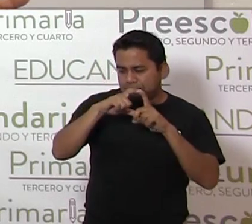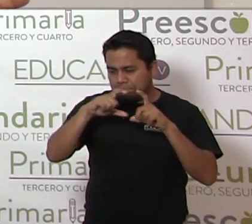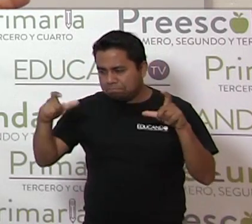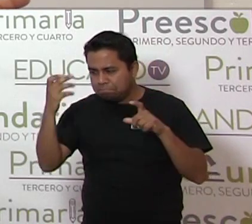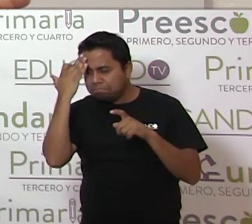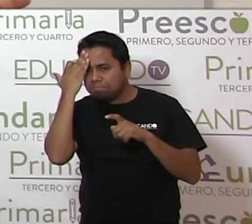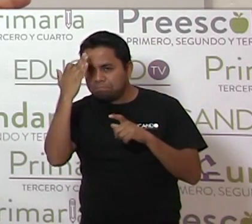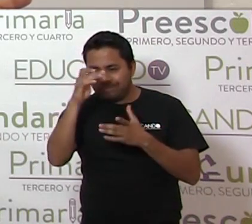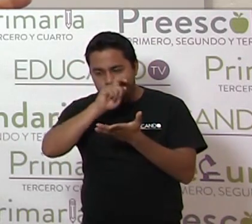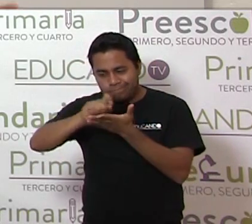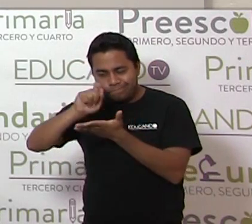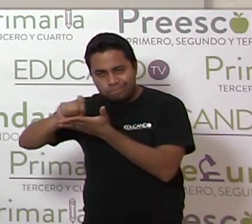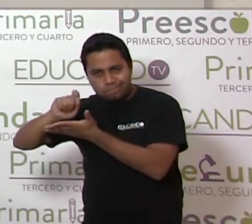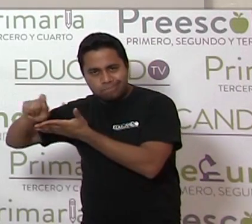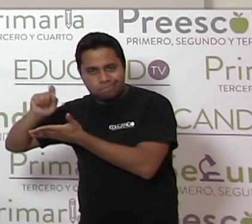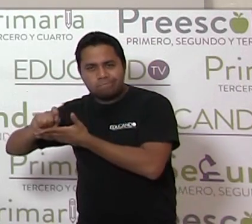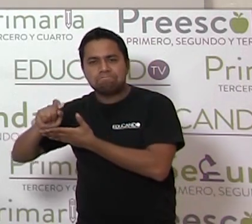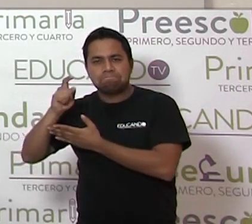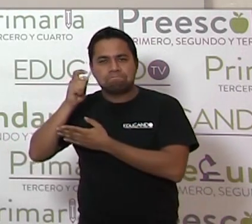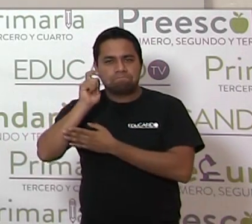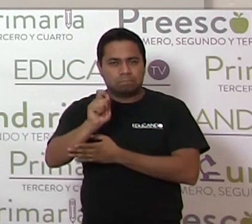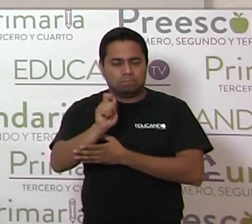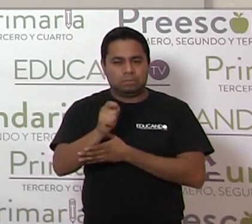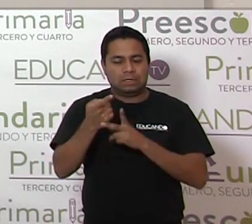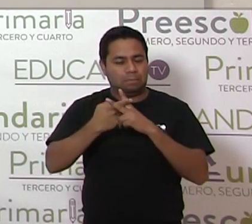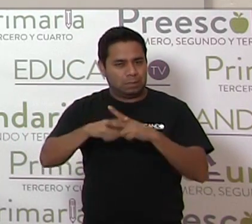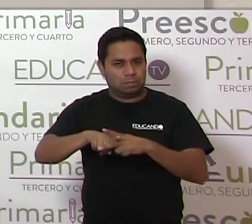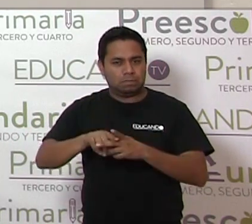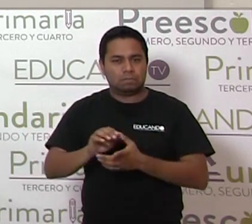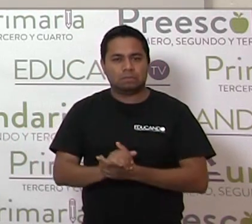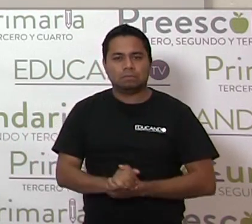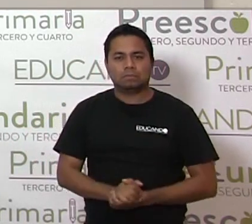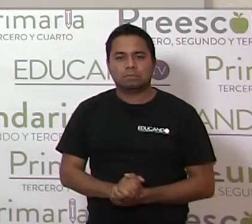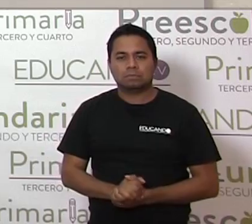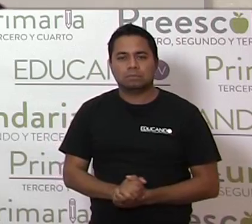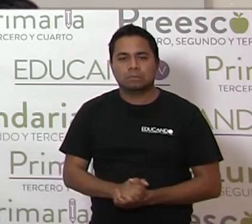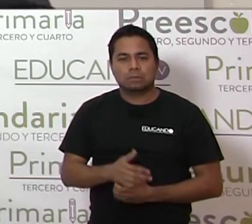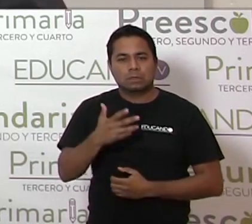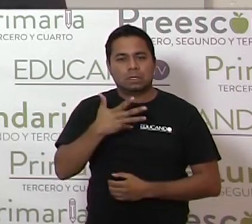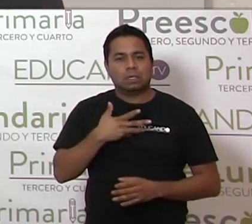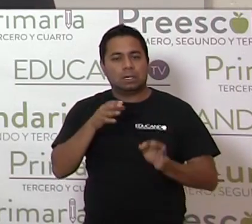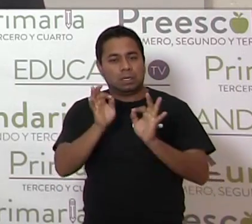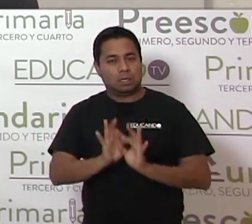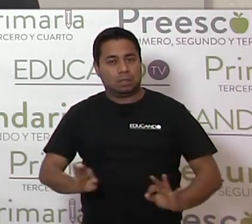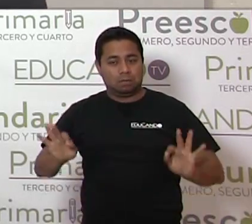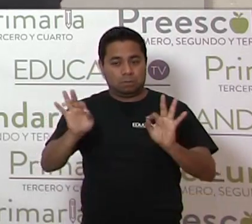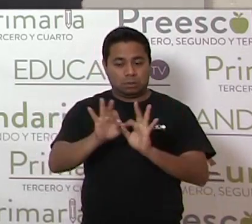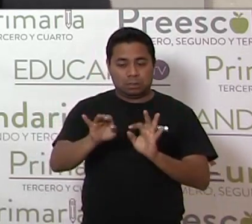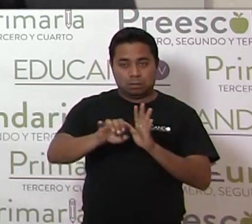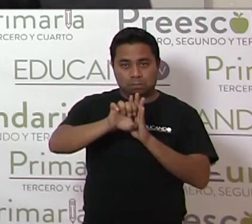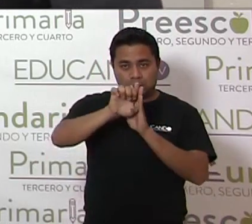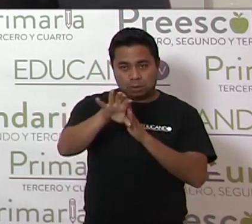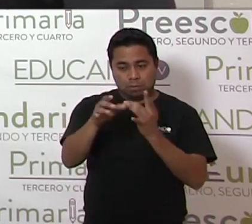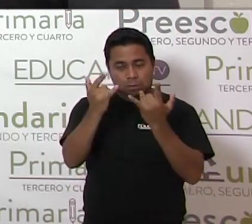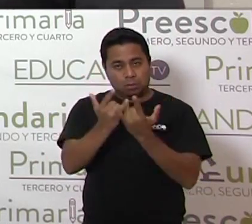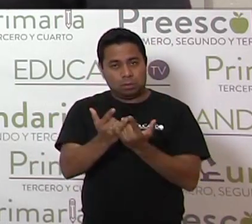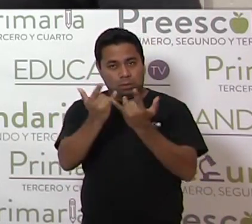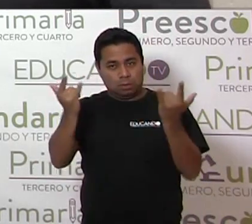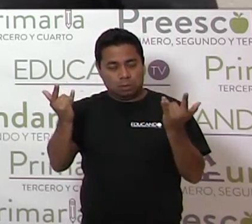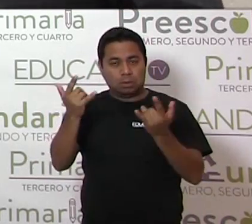nuestro organizador de información, línea del tiempo. Vamos a iniciar. Es muy importante que en